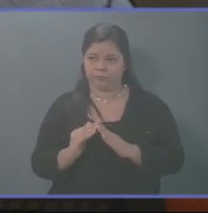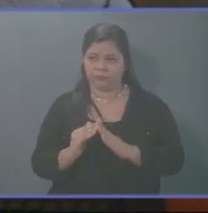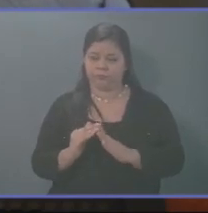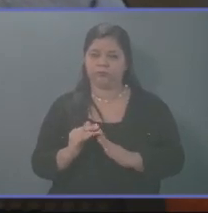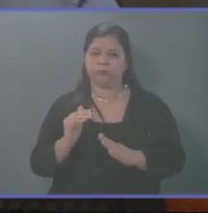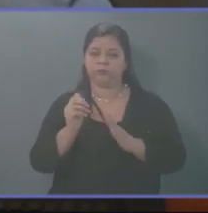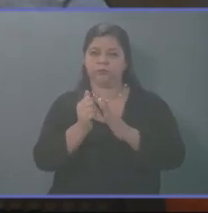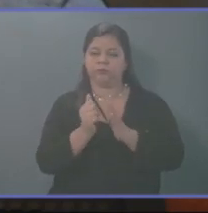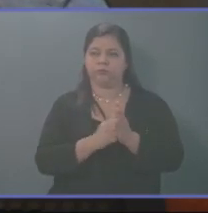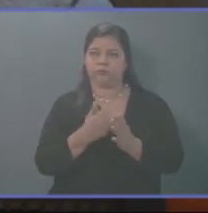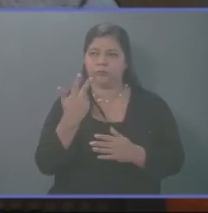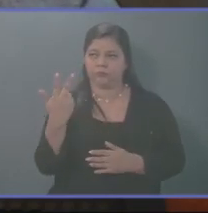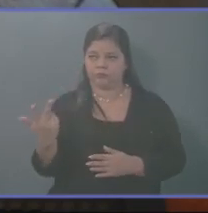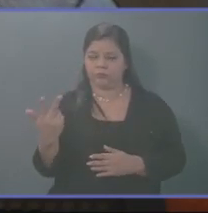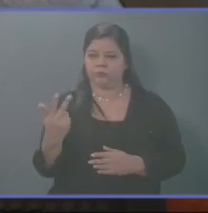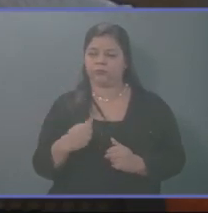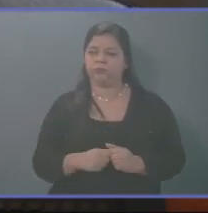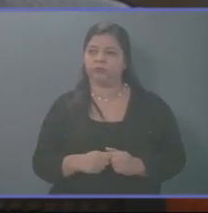Artículo 3.